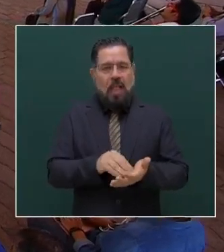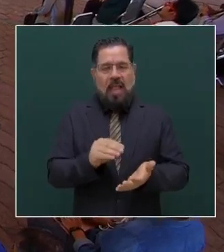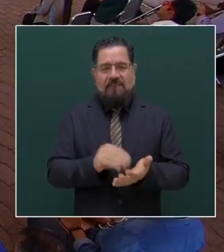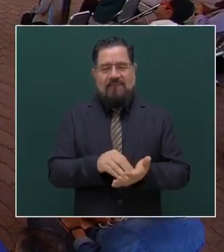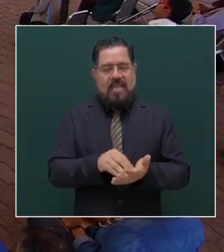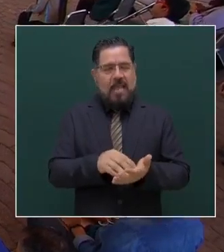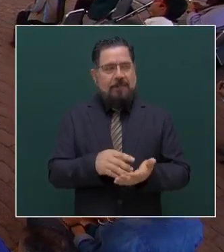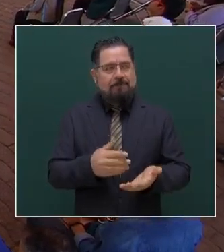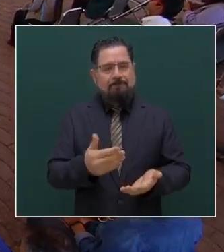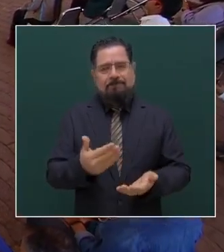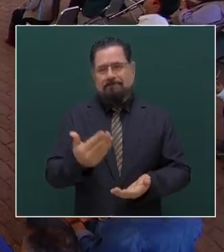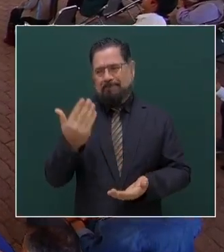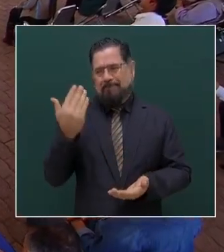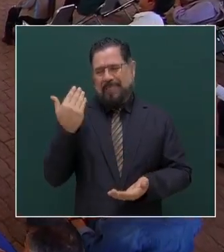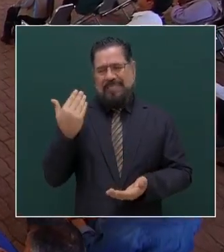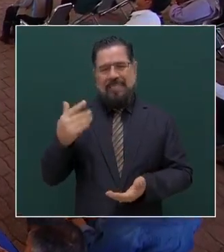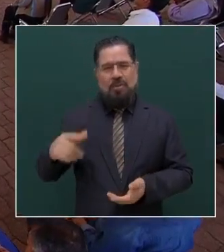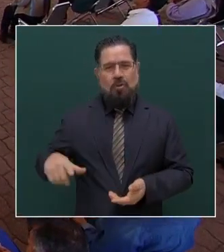Era un gobierno